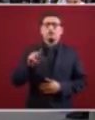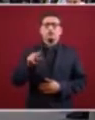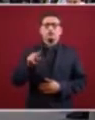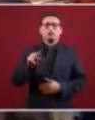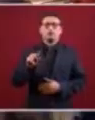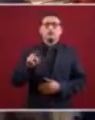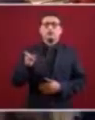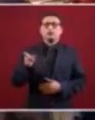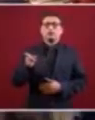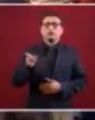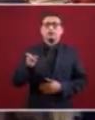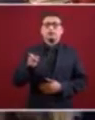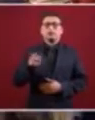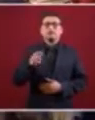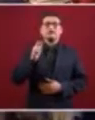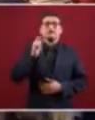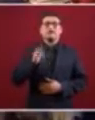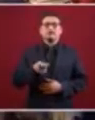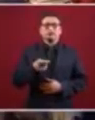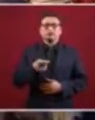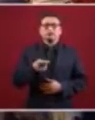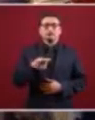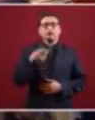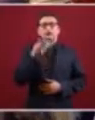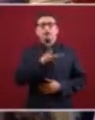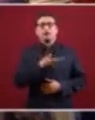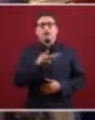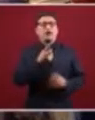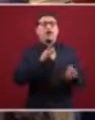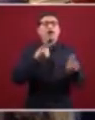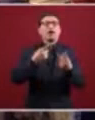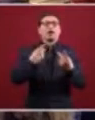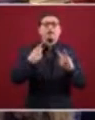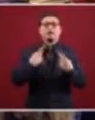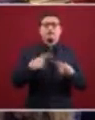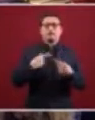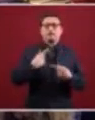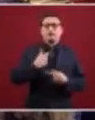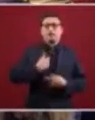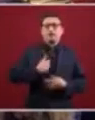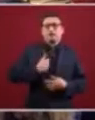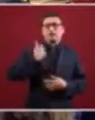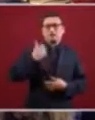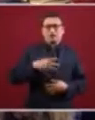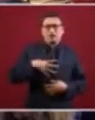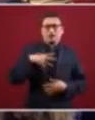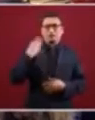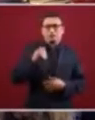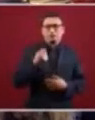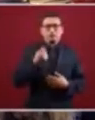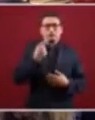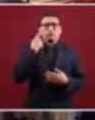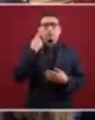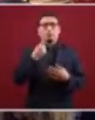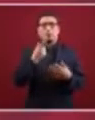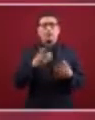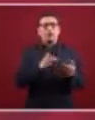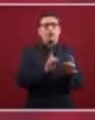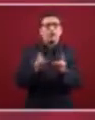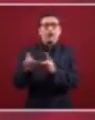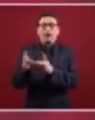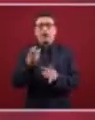más es que se aprovechan ciertas circunstancias